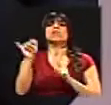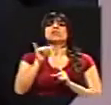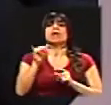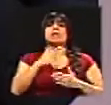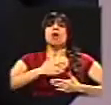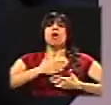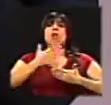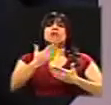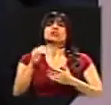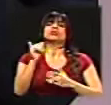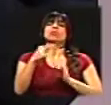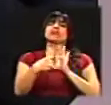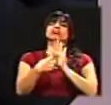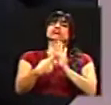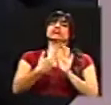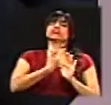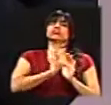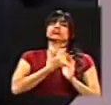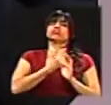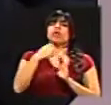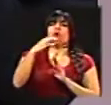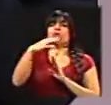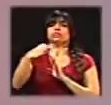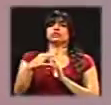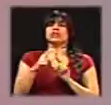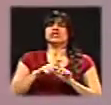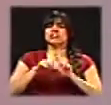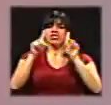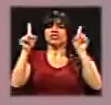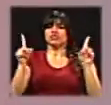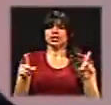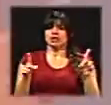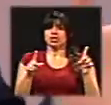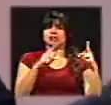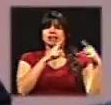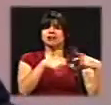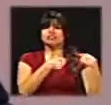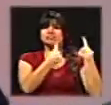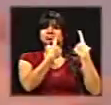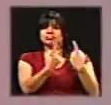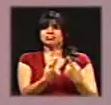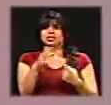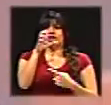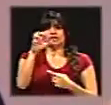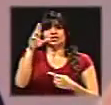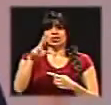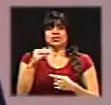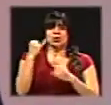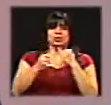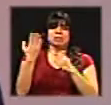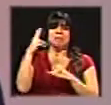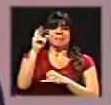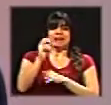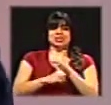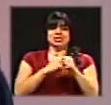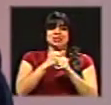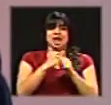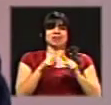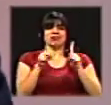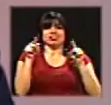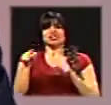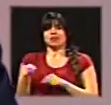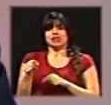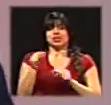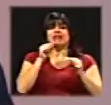como alternativa, digamos, distante de lo que había venido sucediendo en Costa Rica durante los últimos 20 años. Las